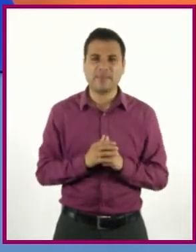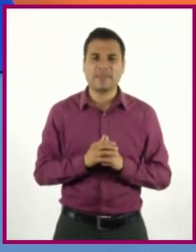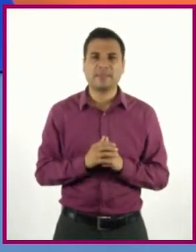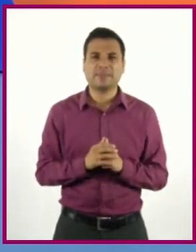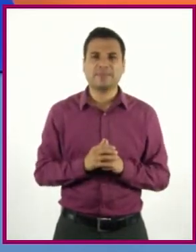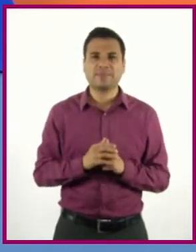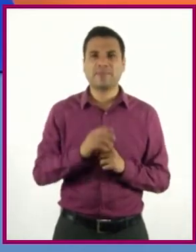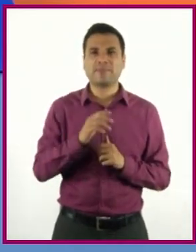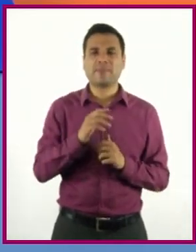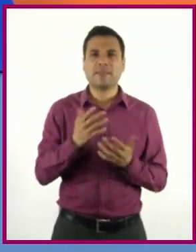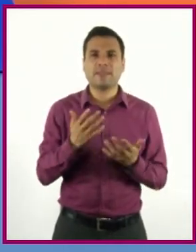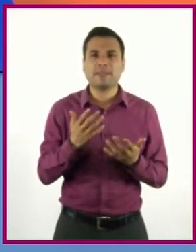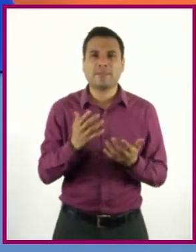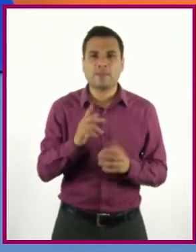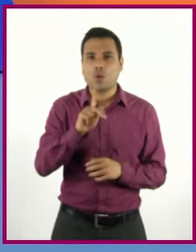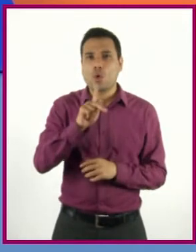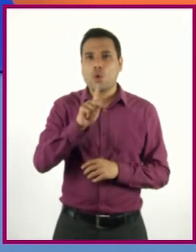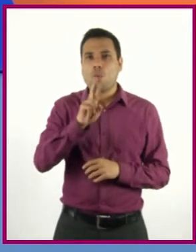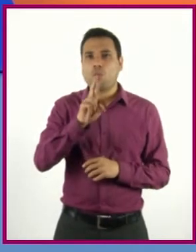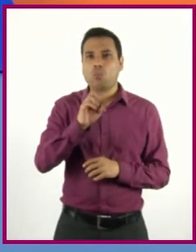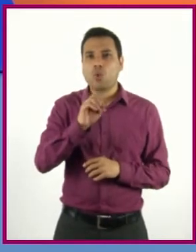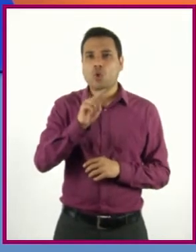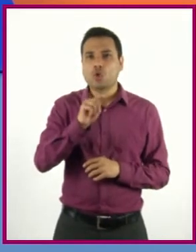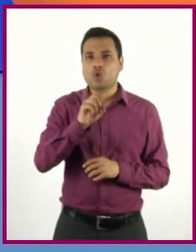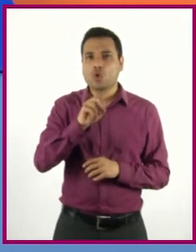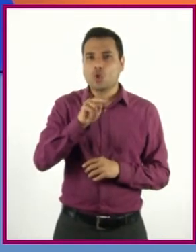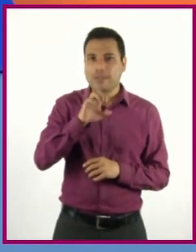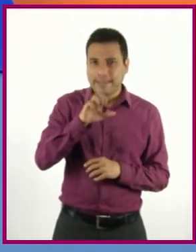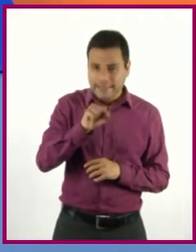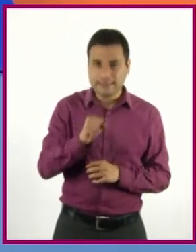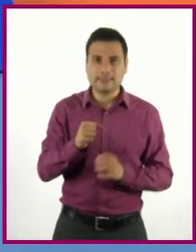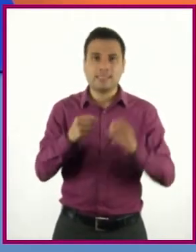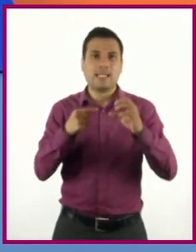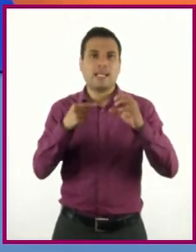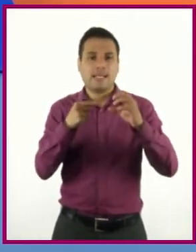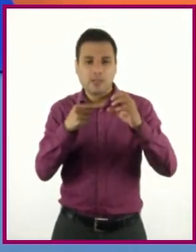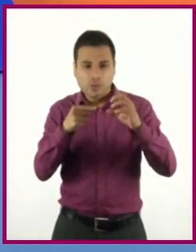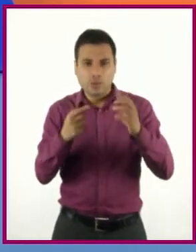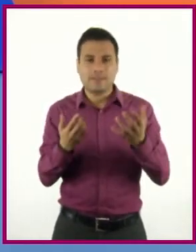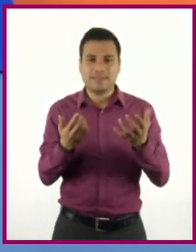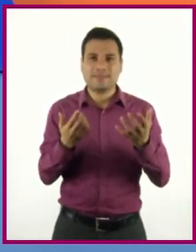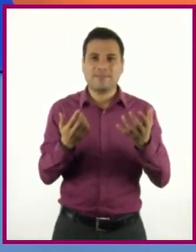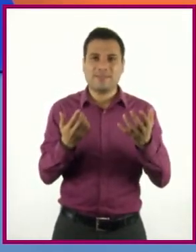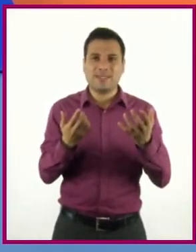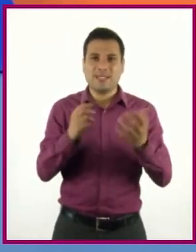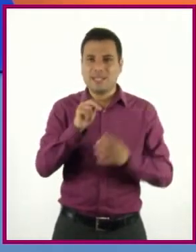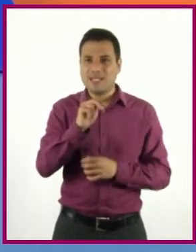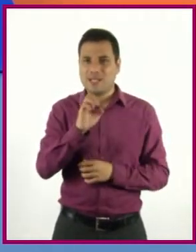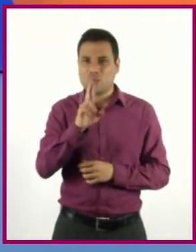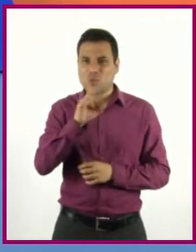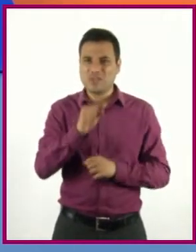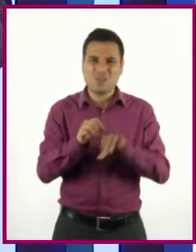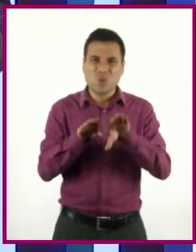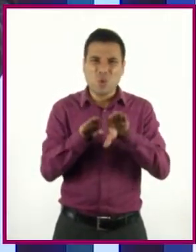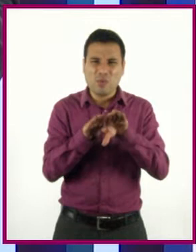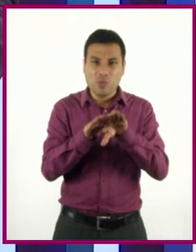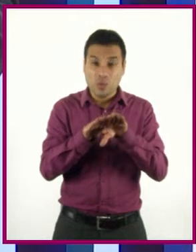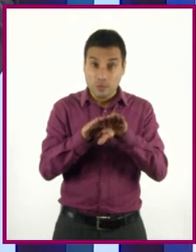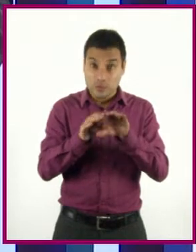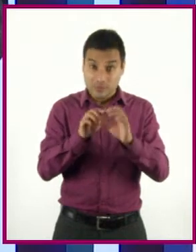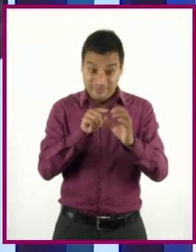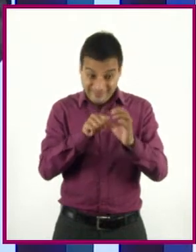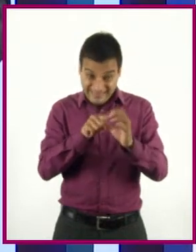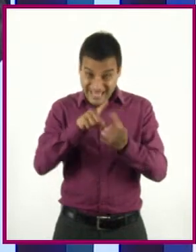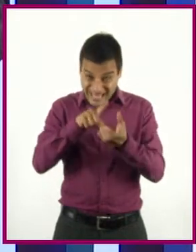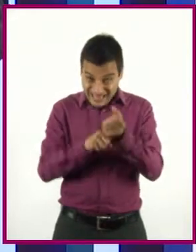es decir, los protones, neutrones y electrones. ¿Están formados a partir de otras partículas? Muy